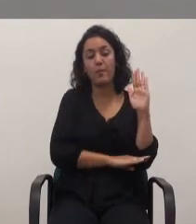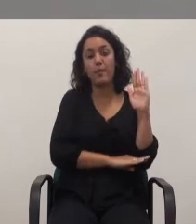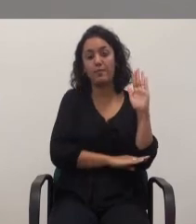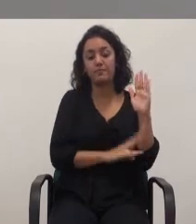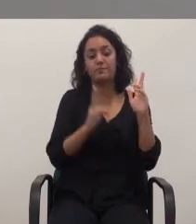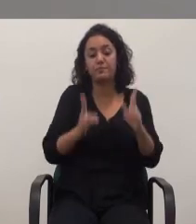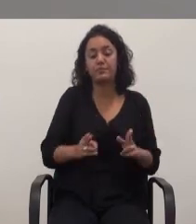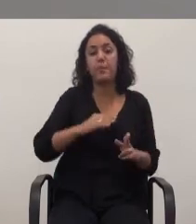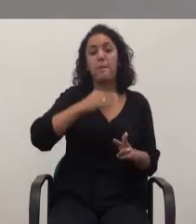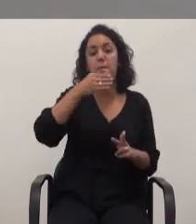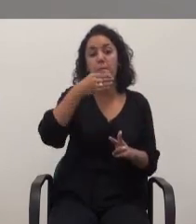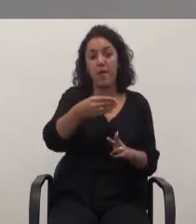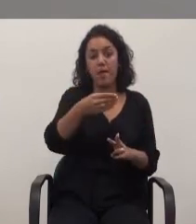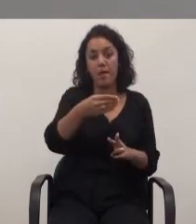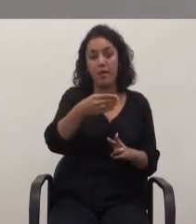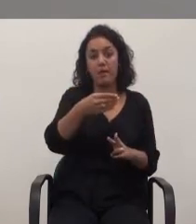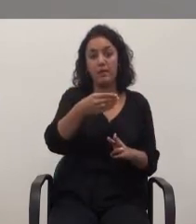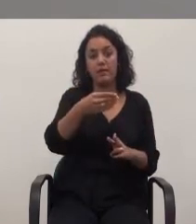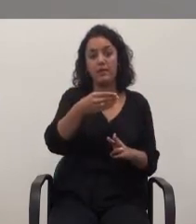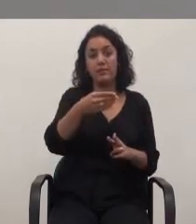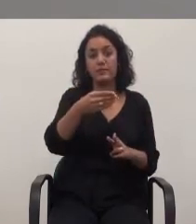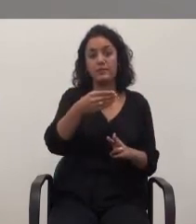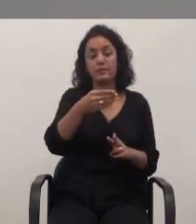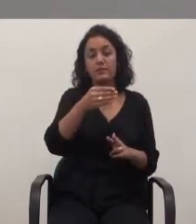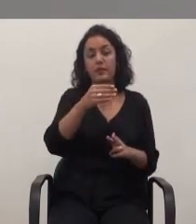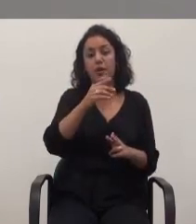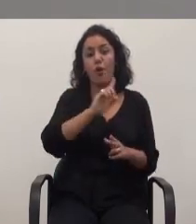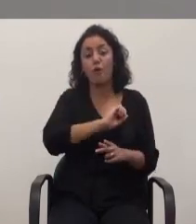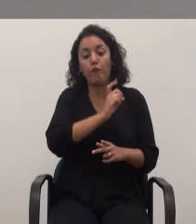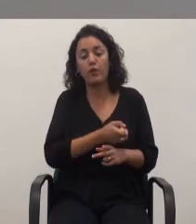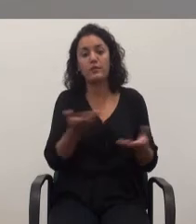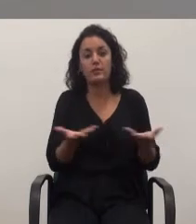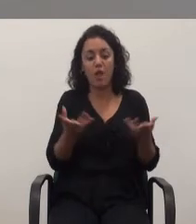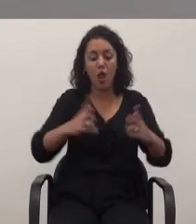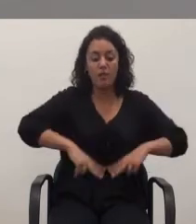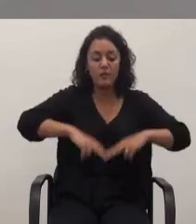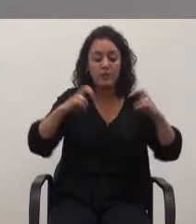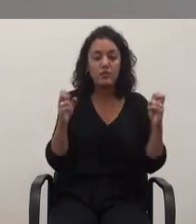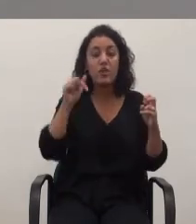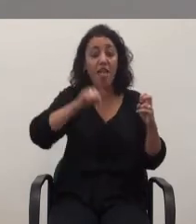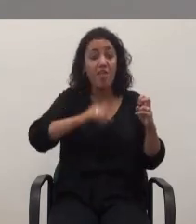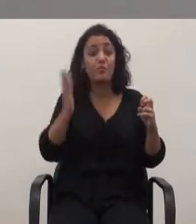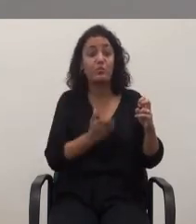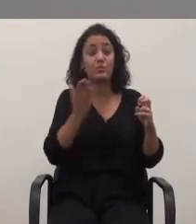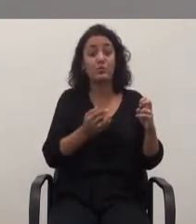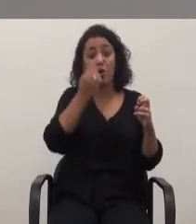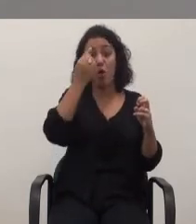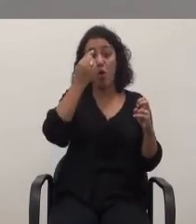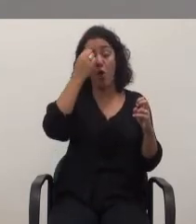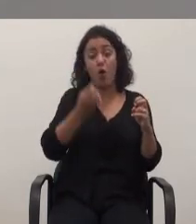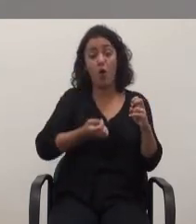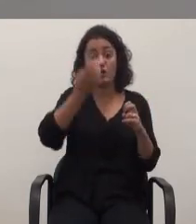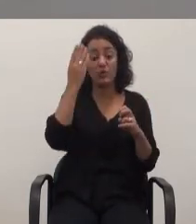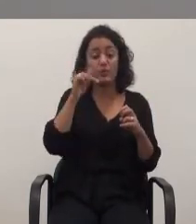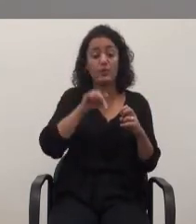tiene como objetivo fortalecer las capacidades de producción de conocimiento específicamente en la investigación en el campo de la educación física y por ahí seguramente va a